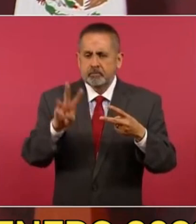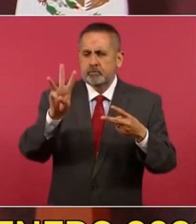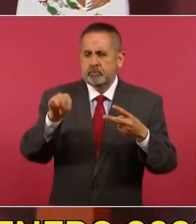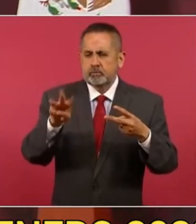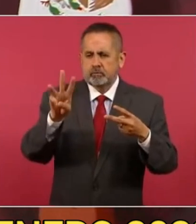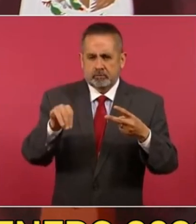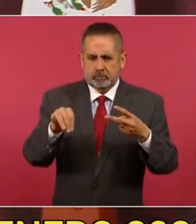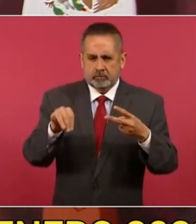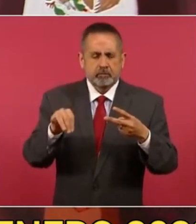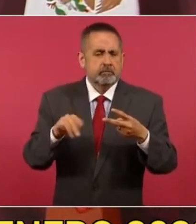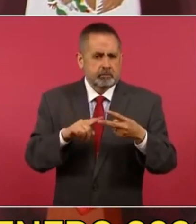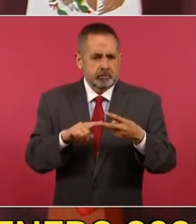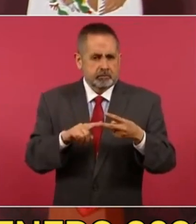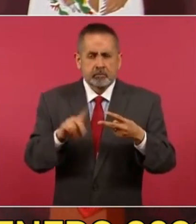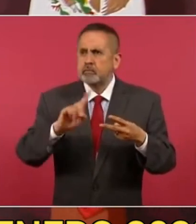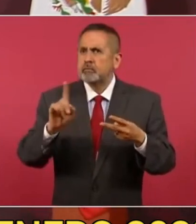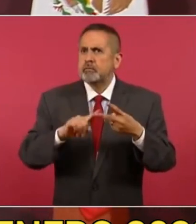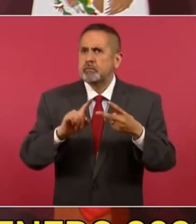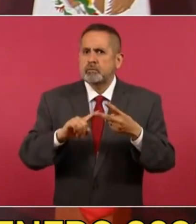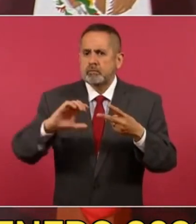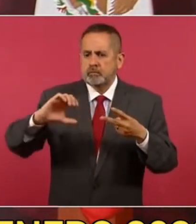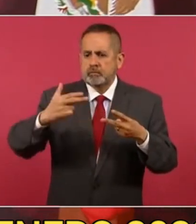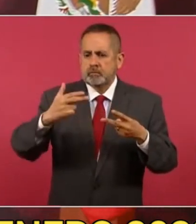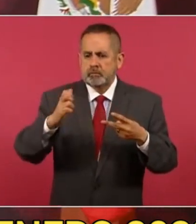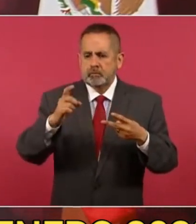Walmart, no, Chedraui segundo